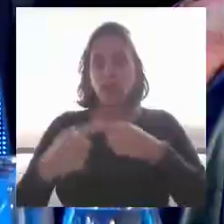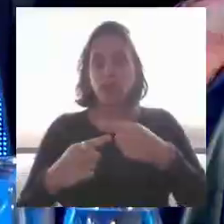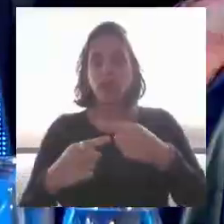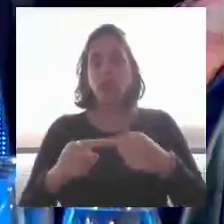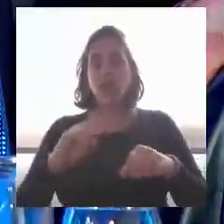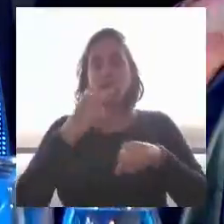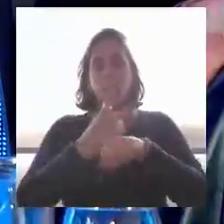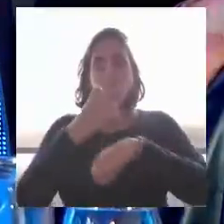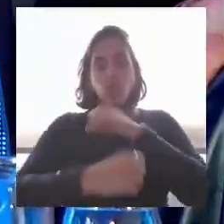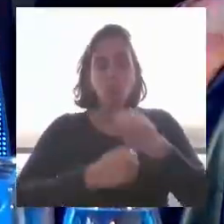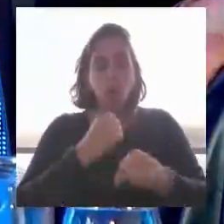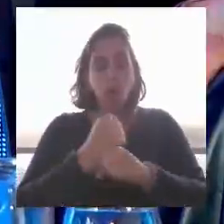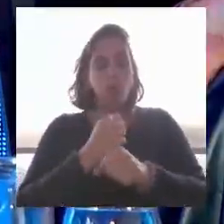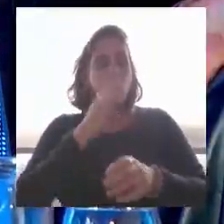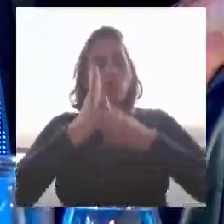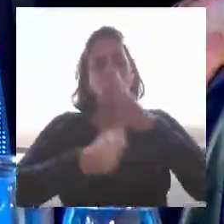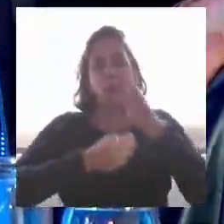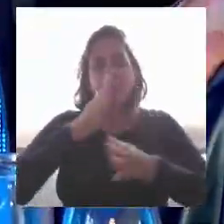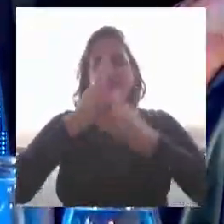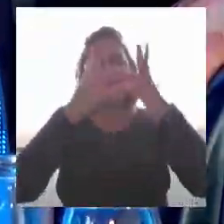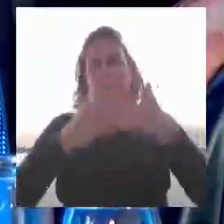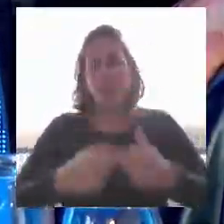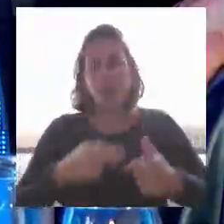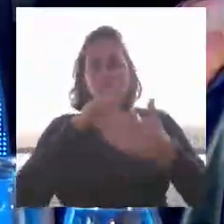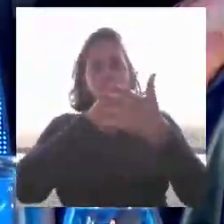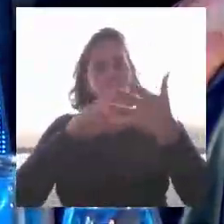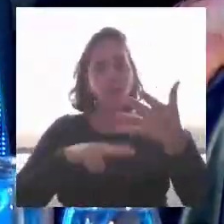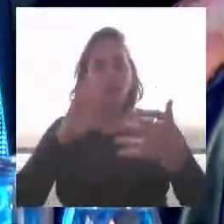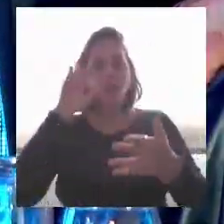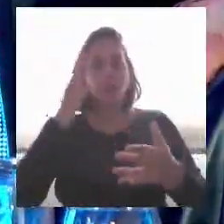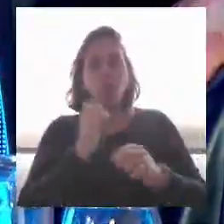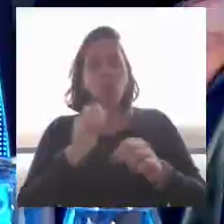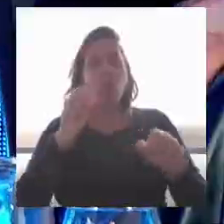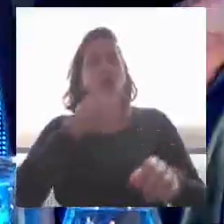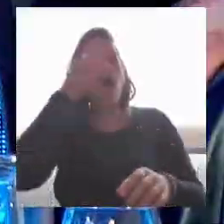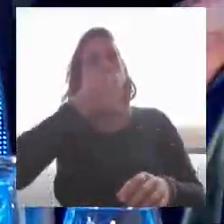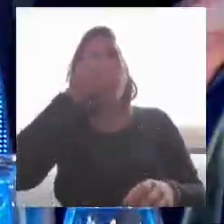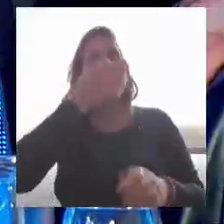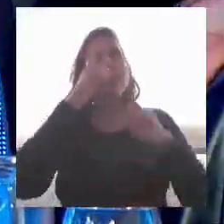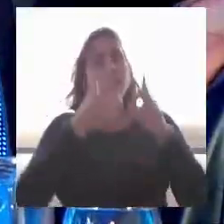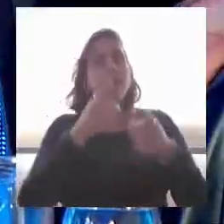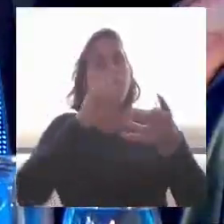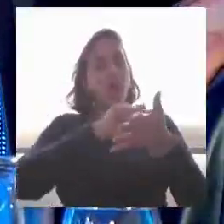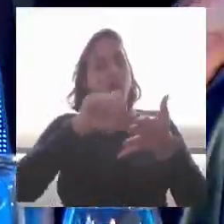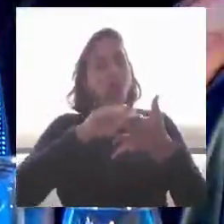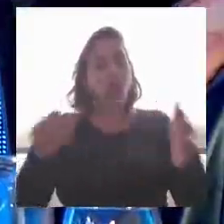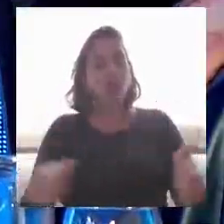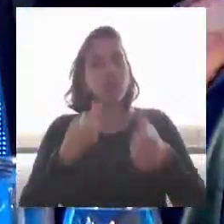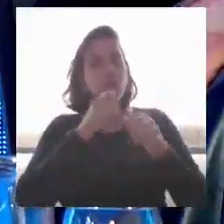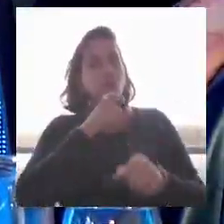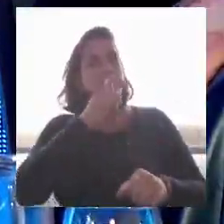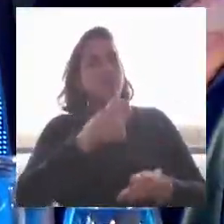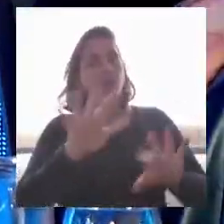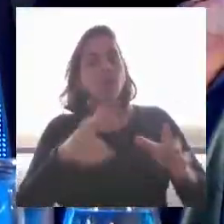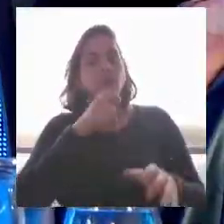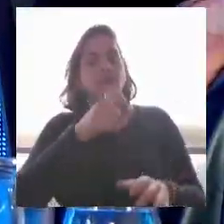empiezan a automatizar el reconocimiento de las palabras, las ven y las pueden producir oralmente y por lo tanto acceder a su significado, pueden empezar